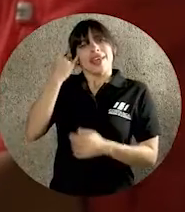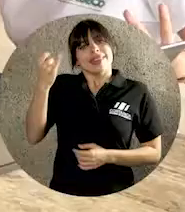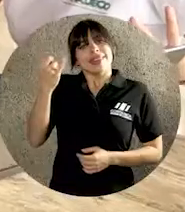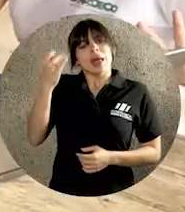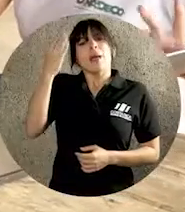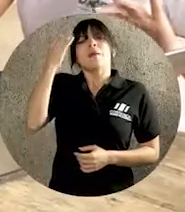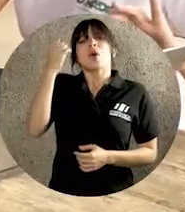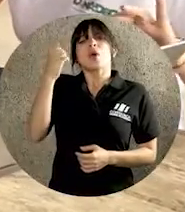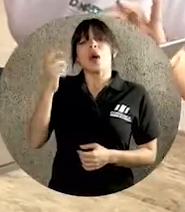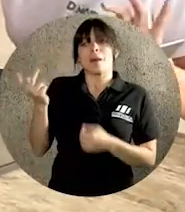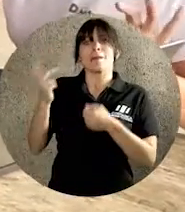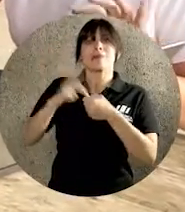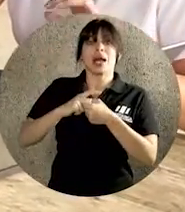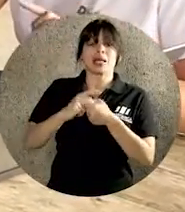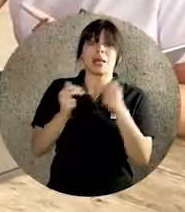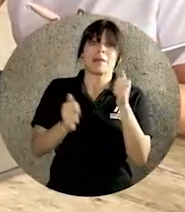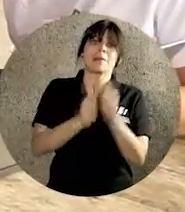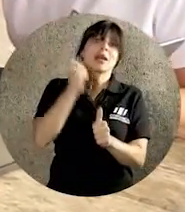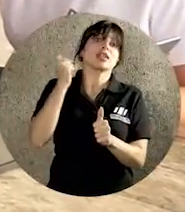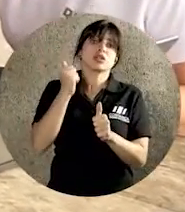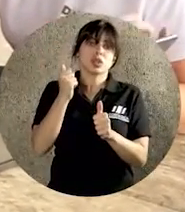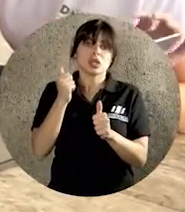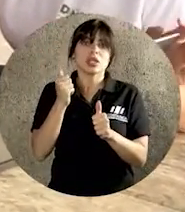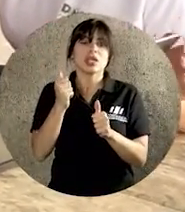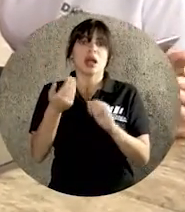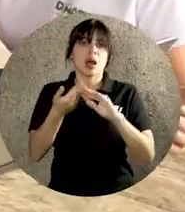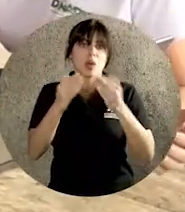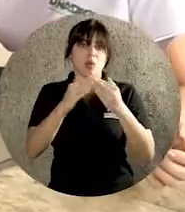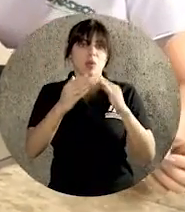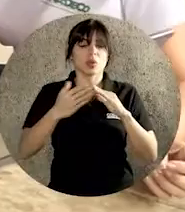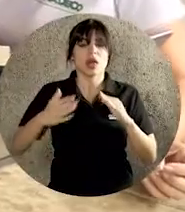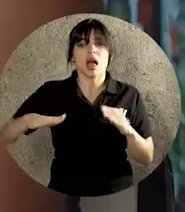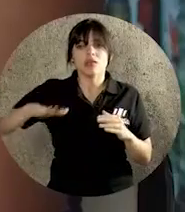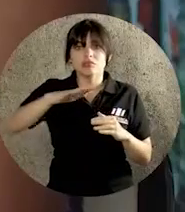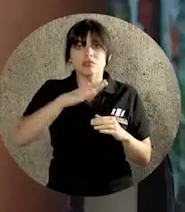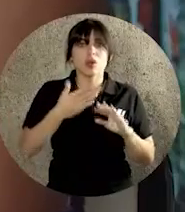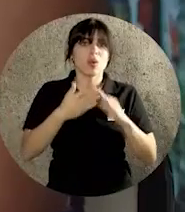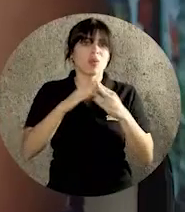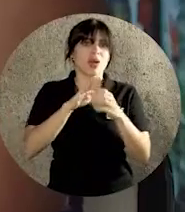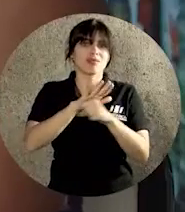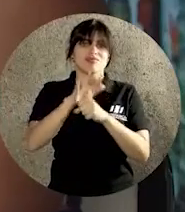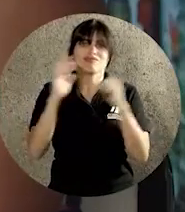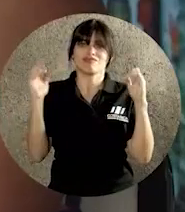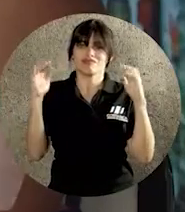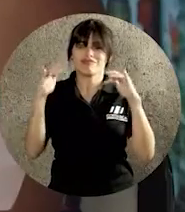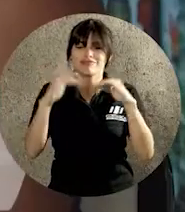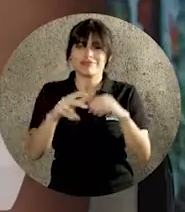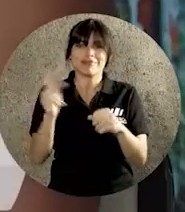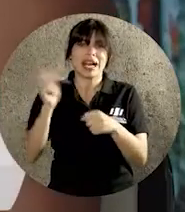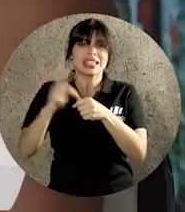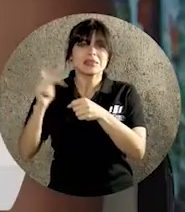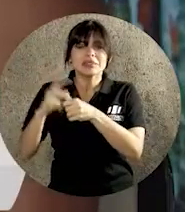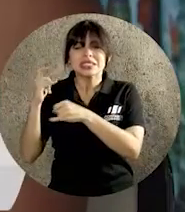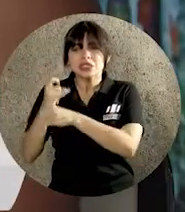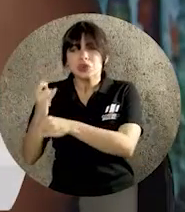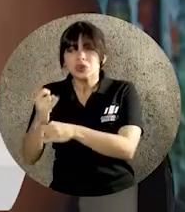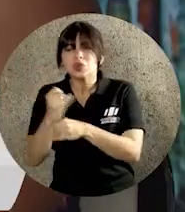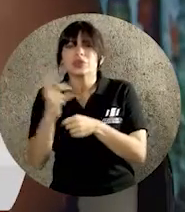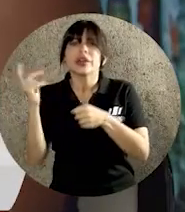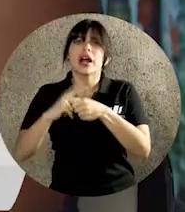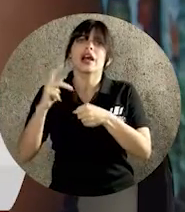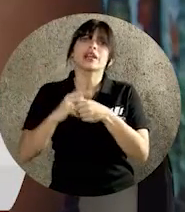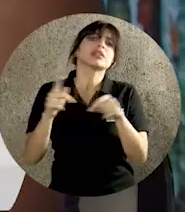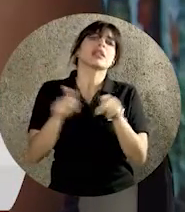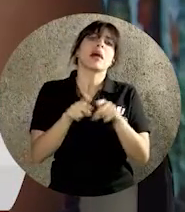iniciativa debido a que está participando la mayoría del pueblo, la comunidad entera. Ha habido participación por instituciones,